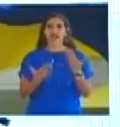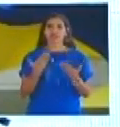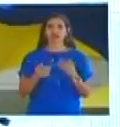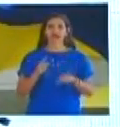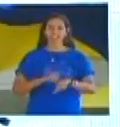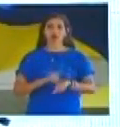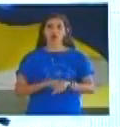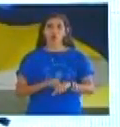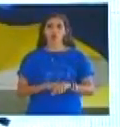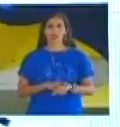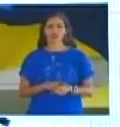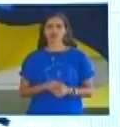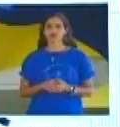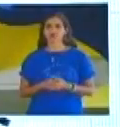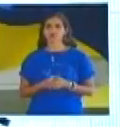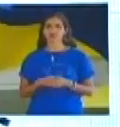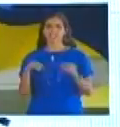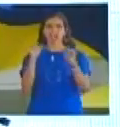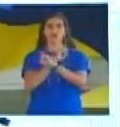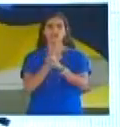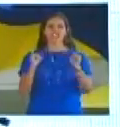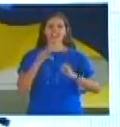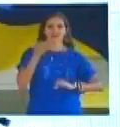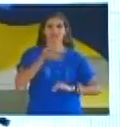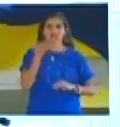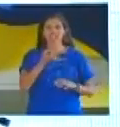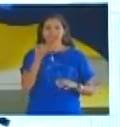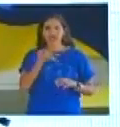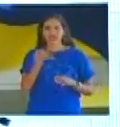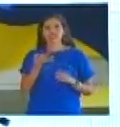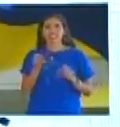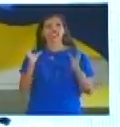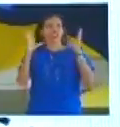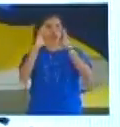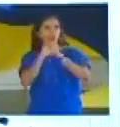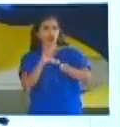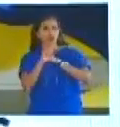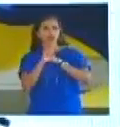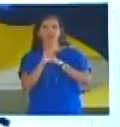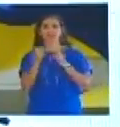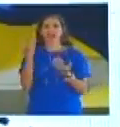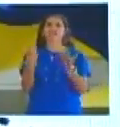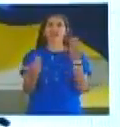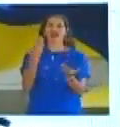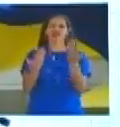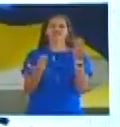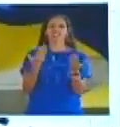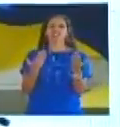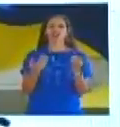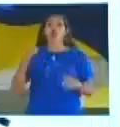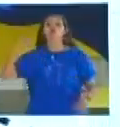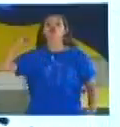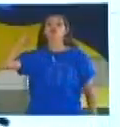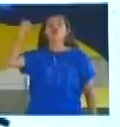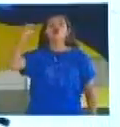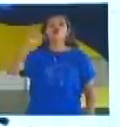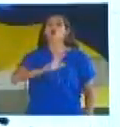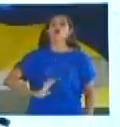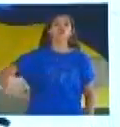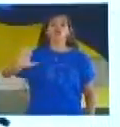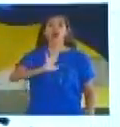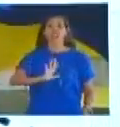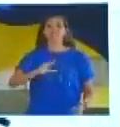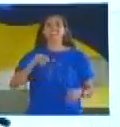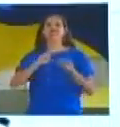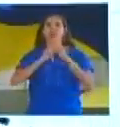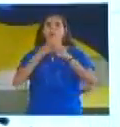esta hora, ya finalizando la tarde, entrando la noche, el balance es triunfo total de